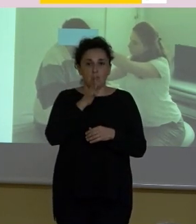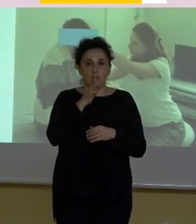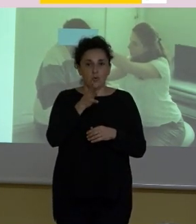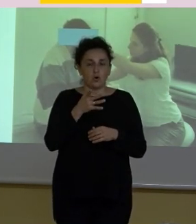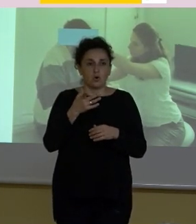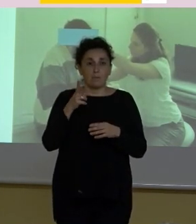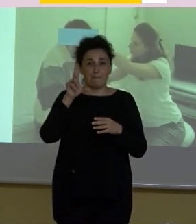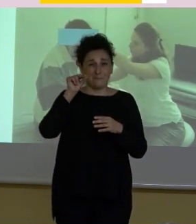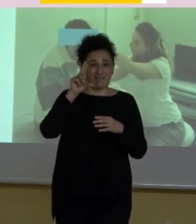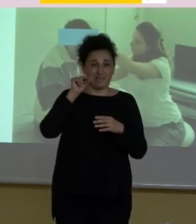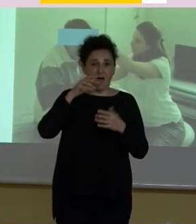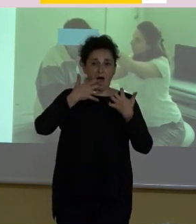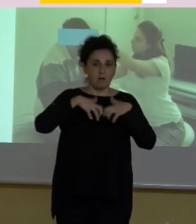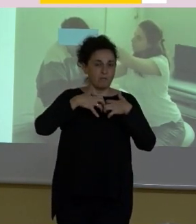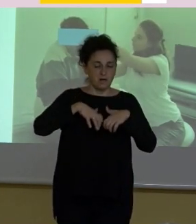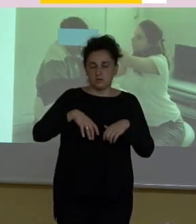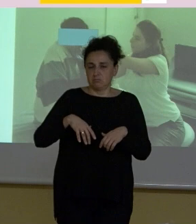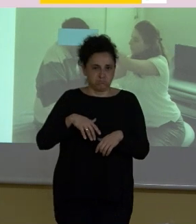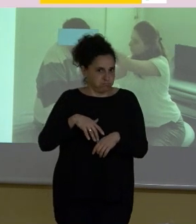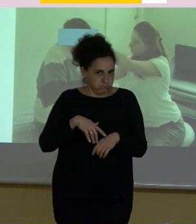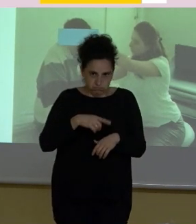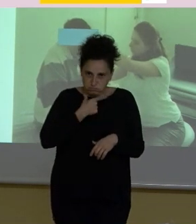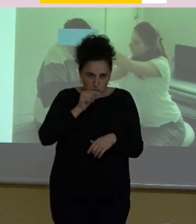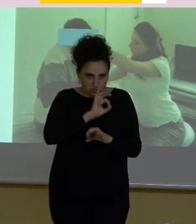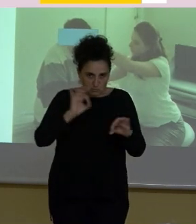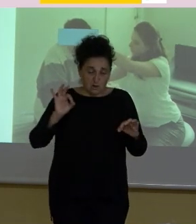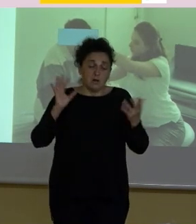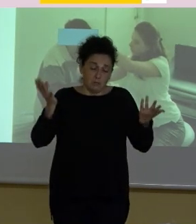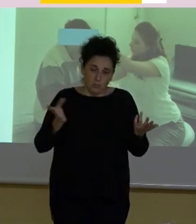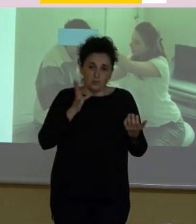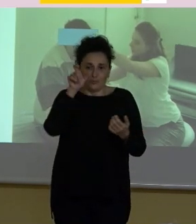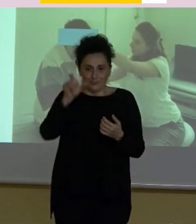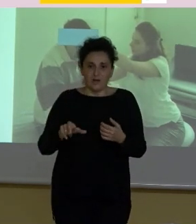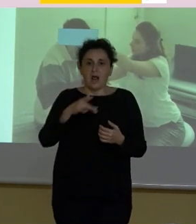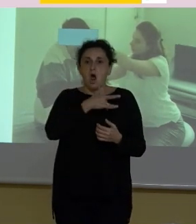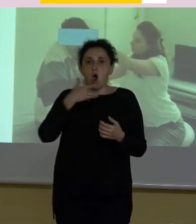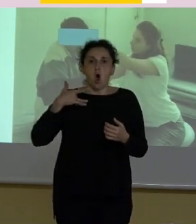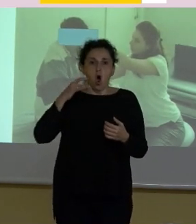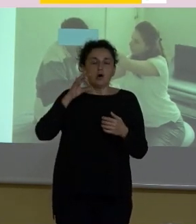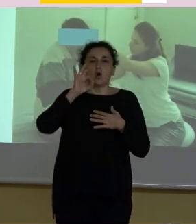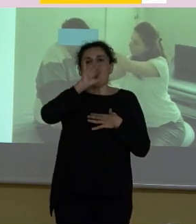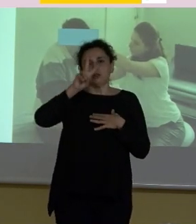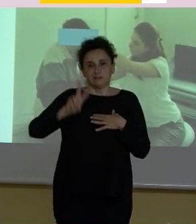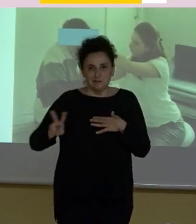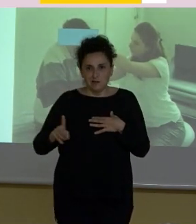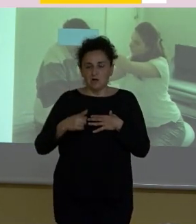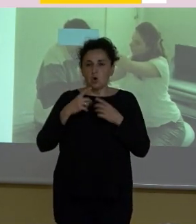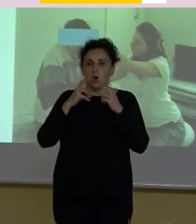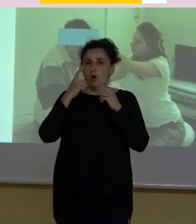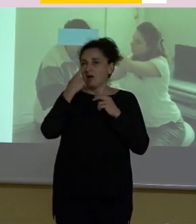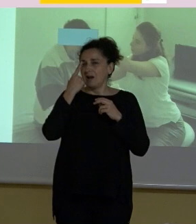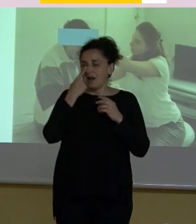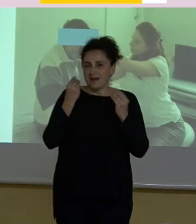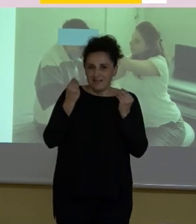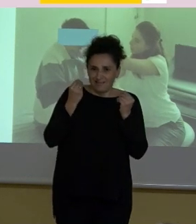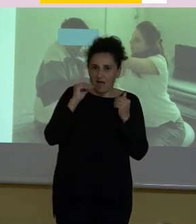pinza que viene con el aparato no la toleraba nada bien. Al final, un paciente que tiene oxígeno tiene irritada la zona nasal, entonces si encima le pongo una pinza,